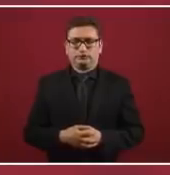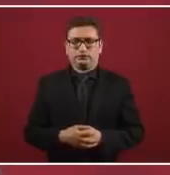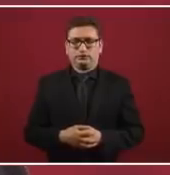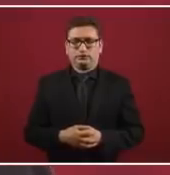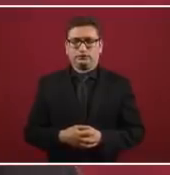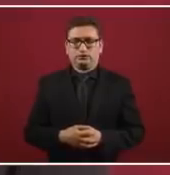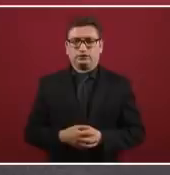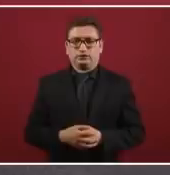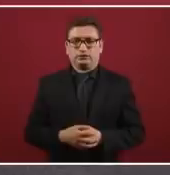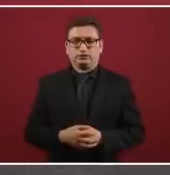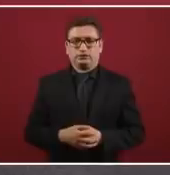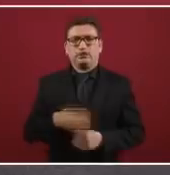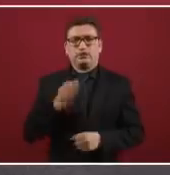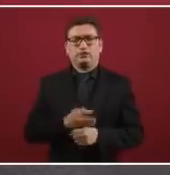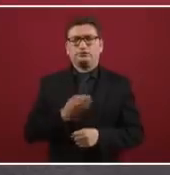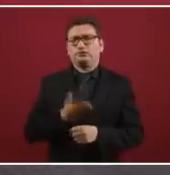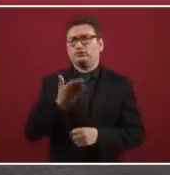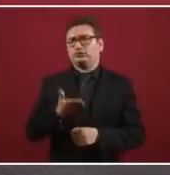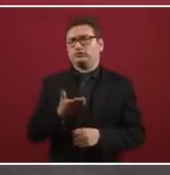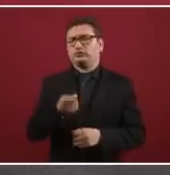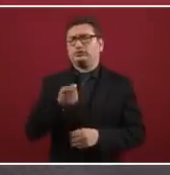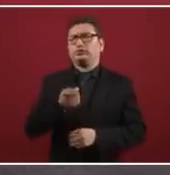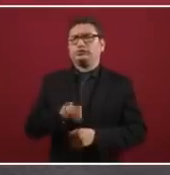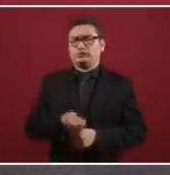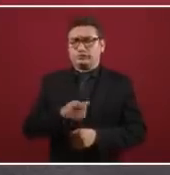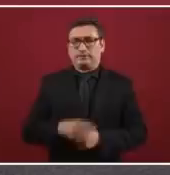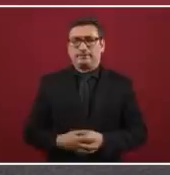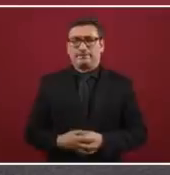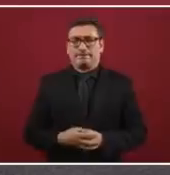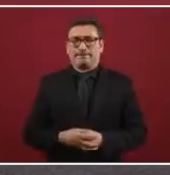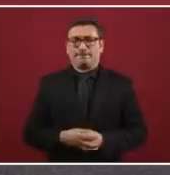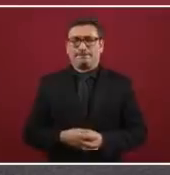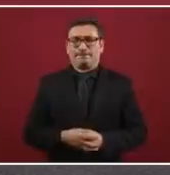pidiendo que se hagan